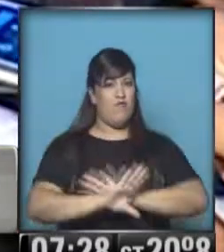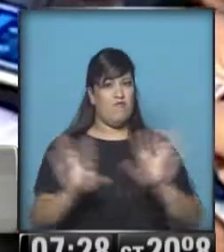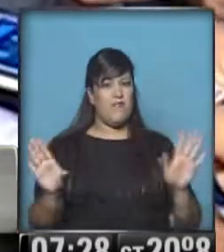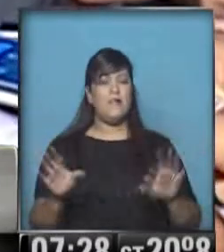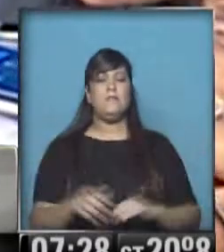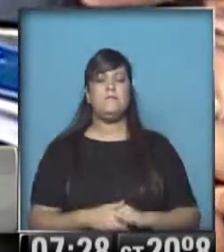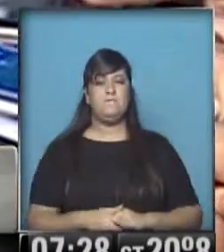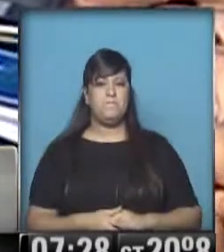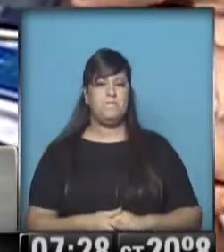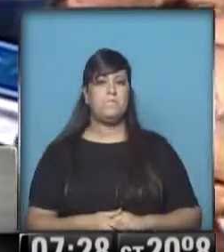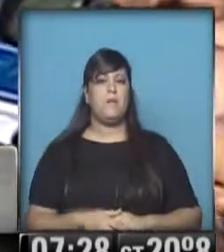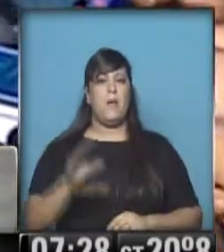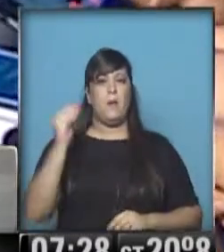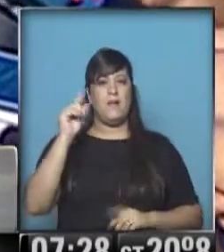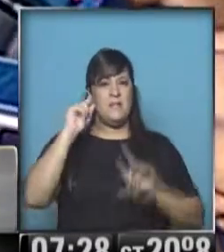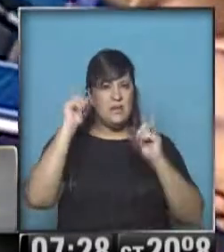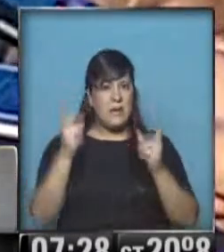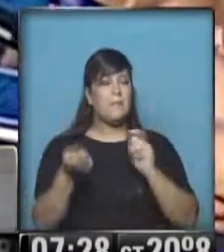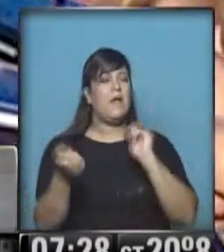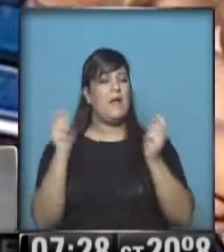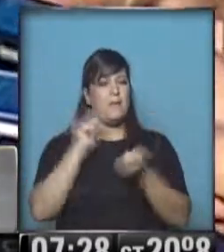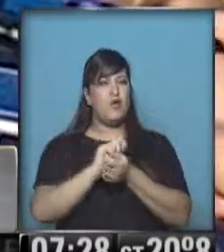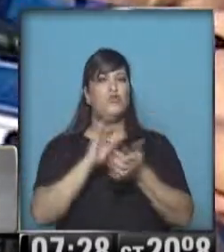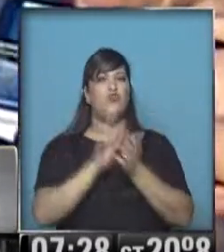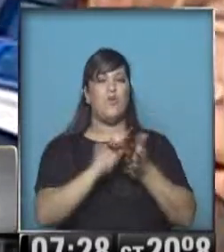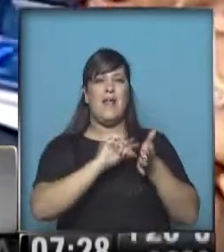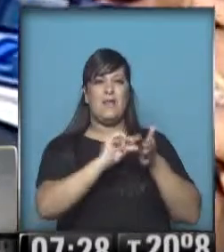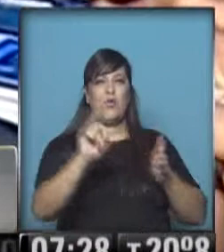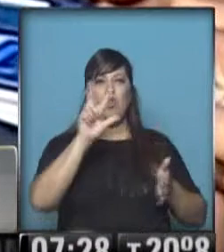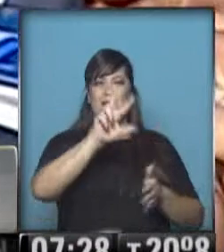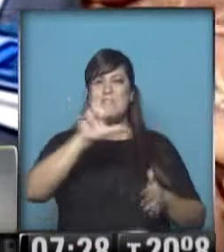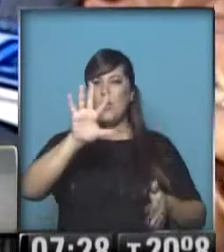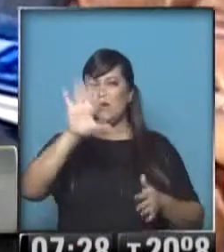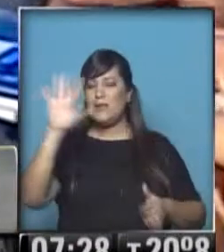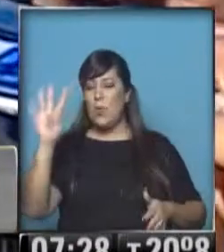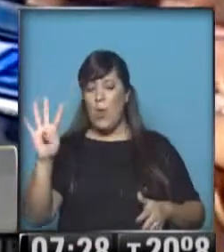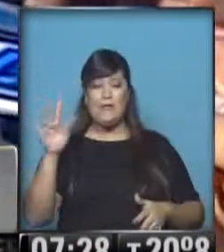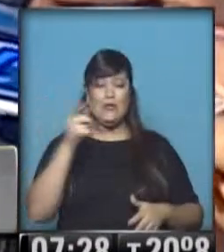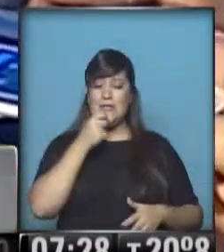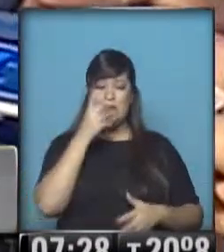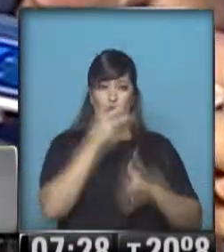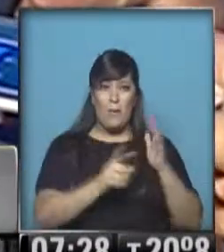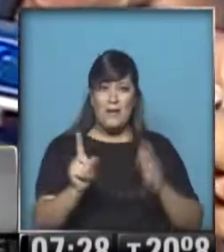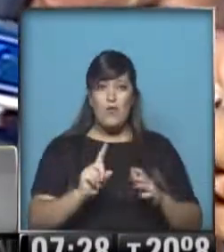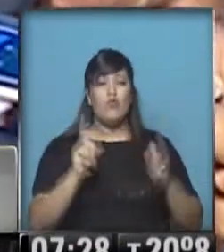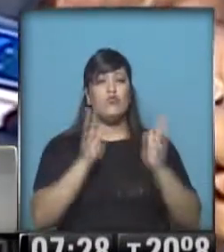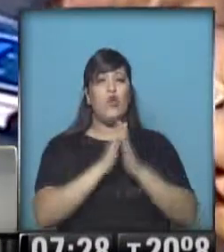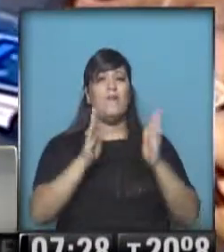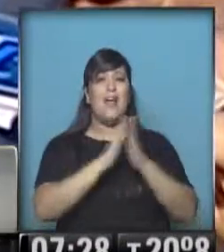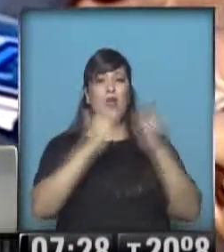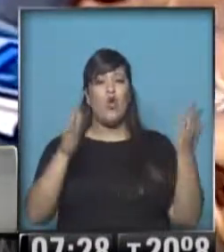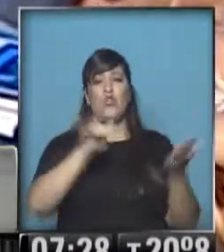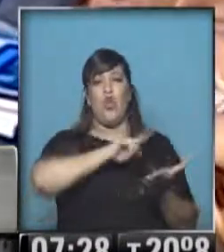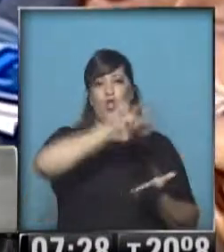casualidad. Brasil modificó un artículo del 354, si no me equivoco, del código